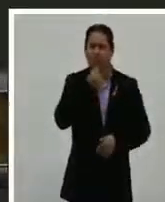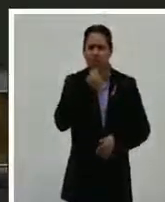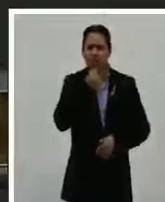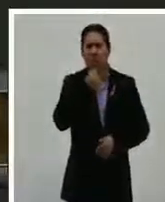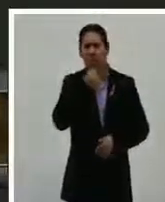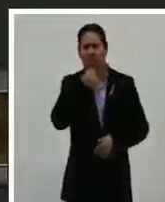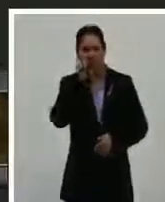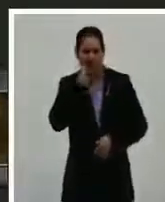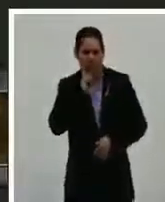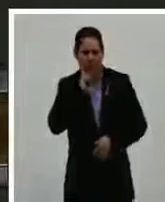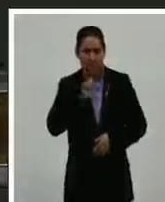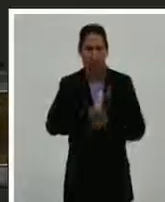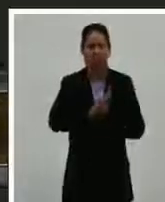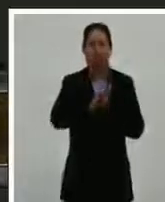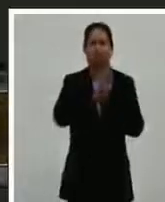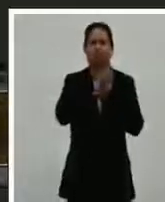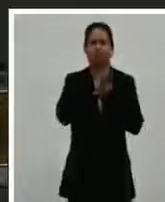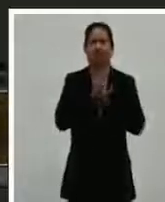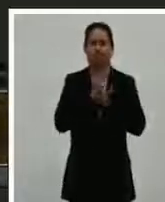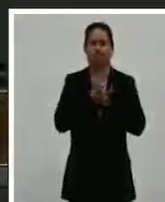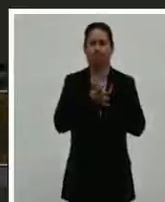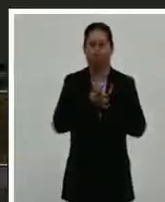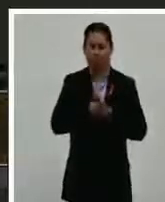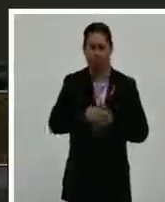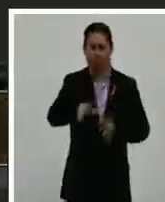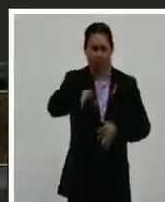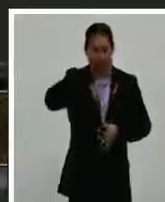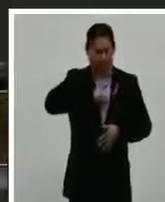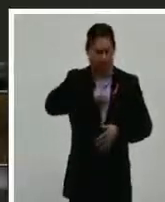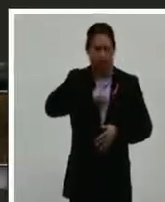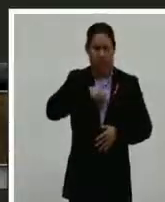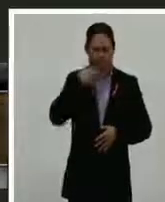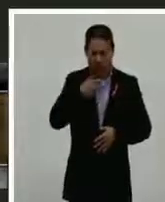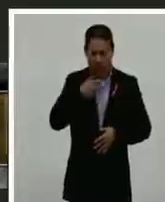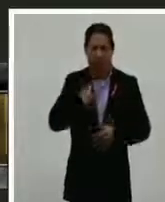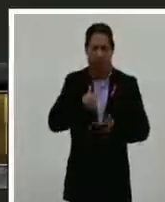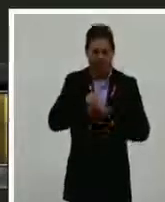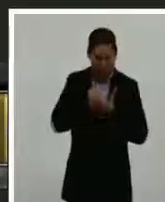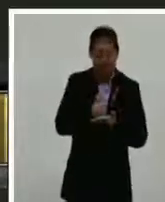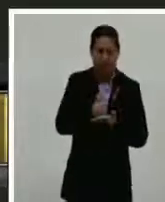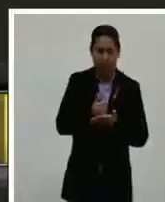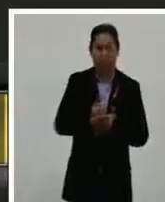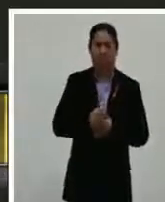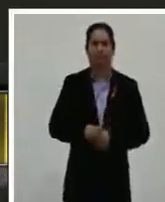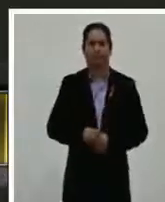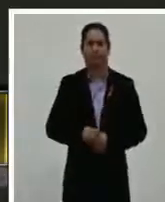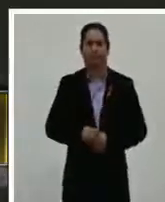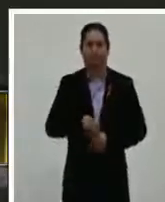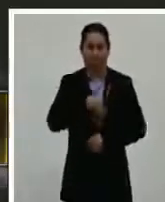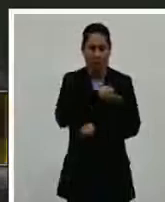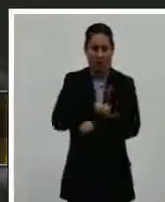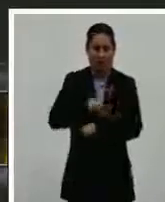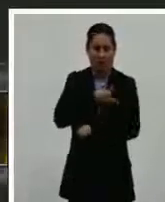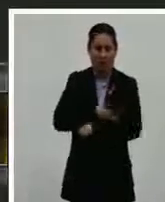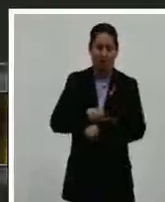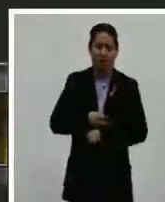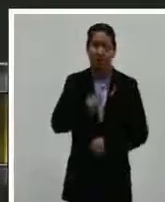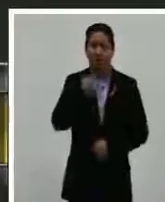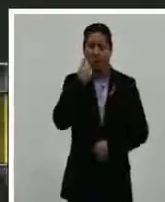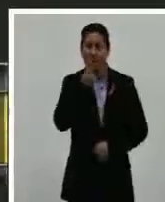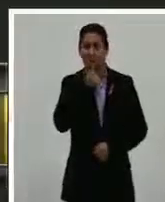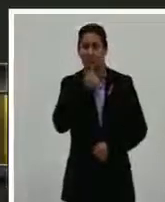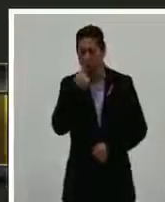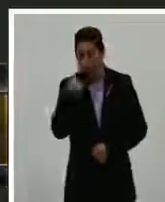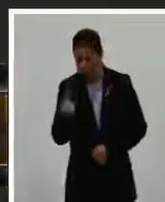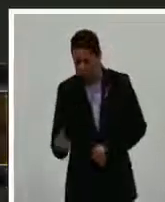niños y convertir su batalla en nuestra batalla el tener dentro de las familias mexicanas a un menor con cáncer